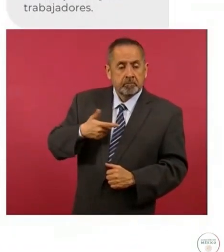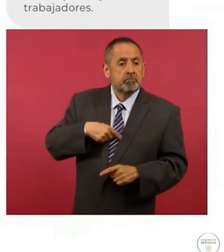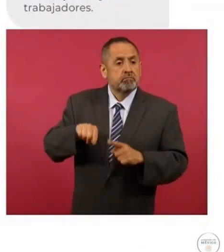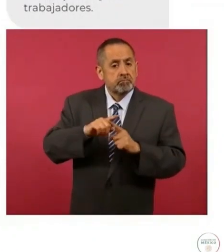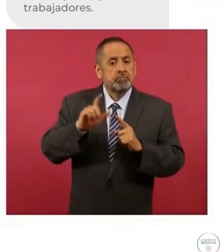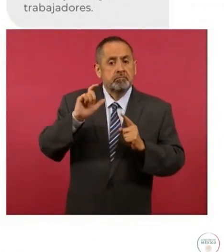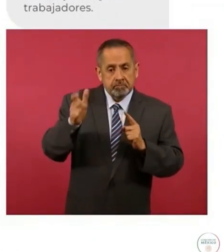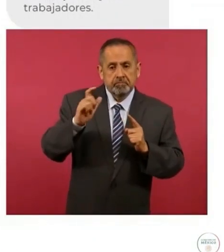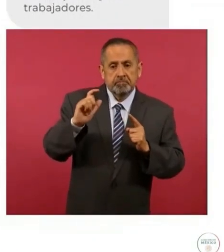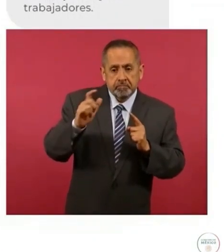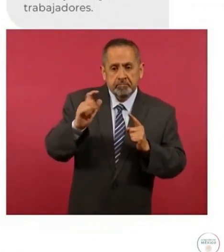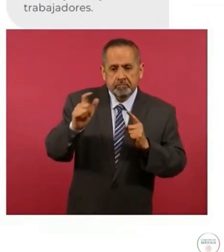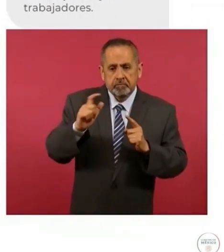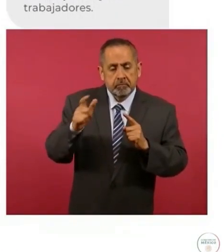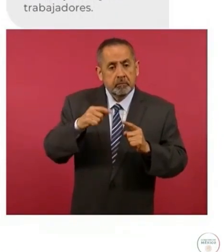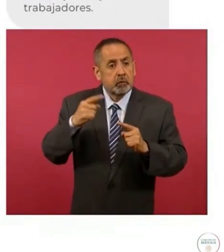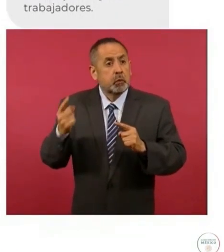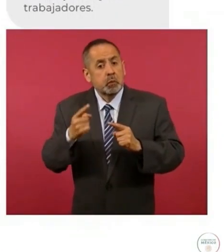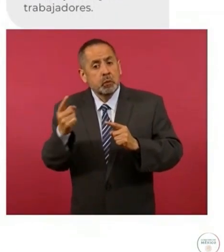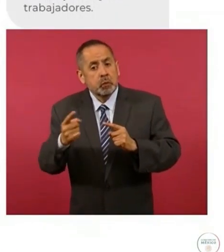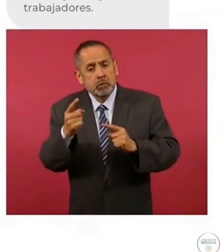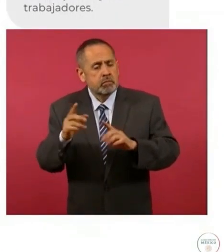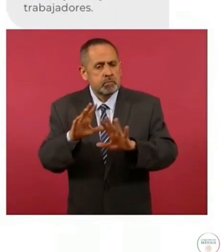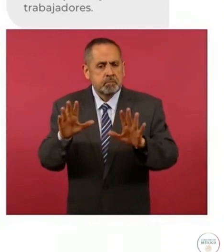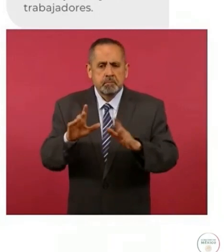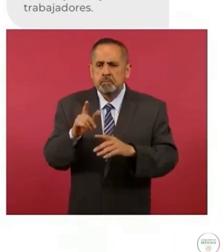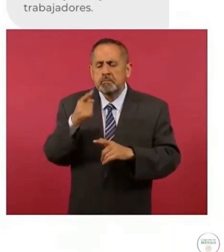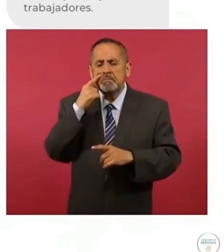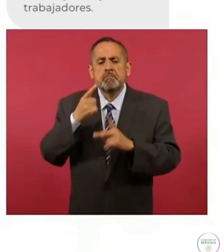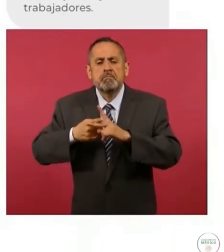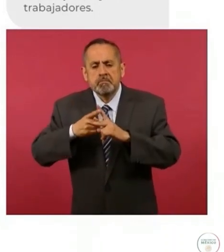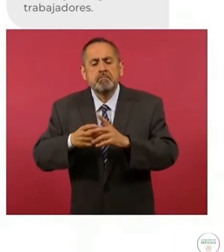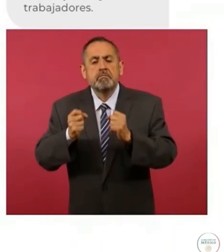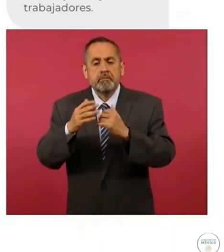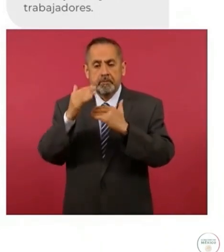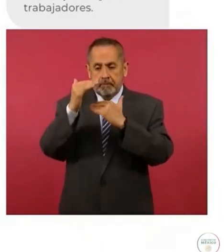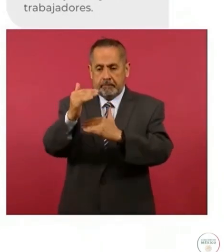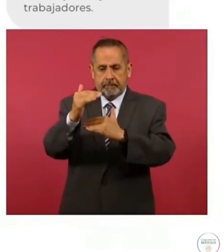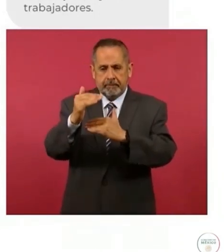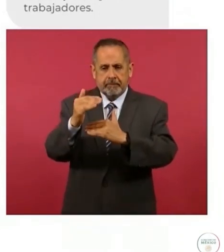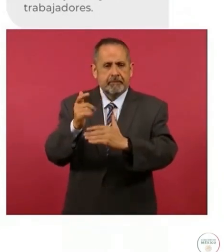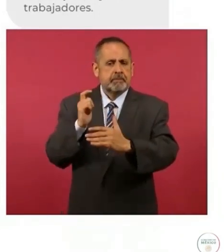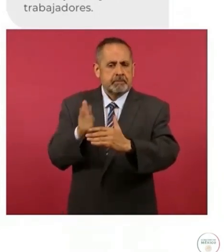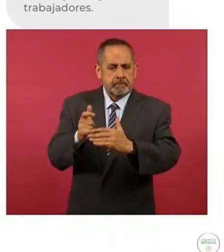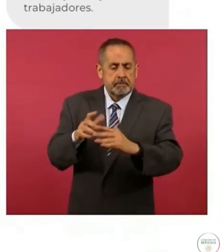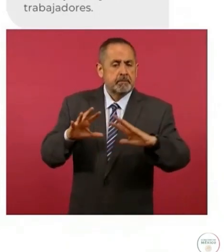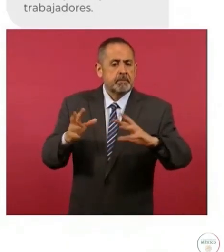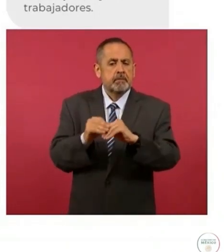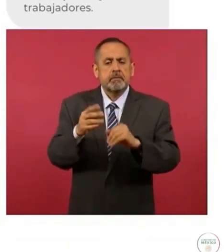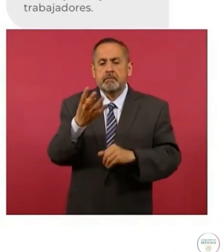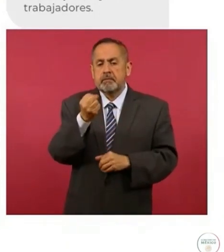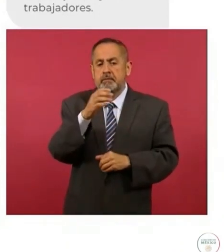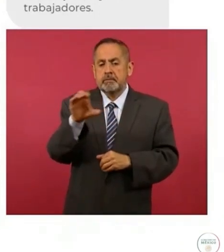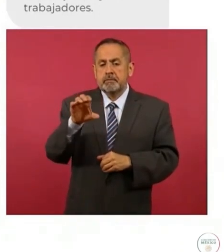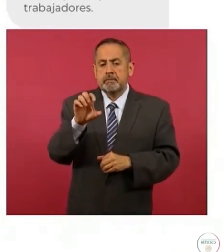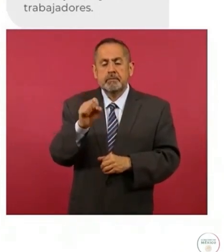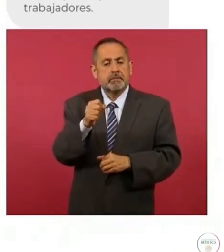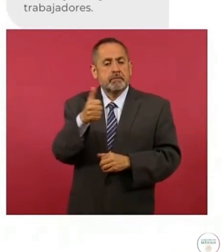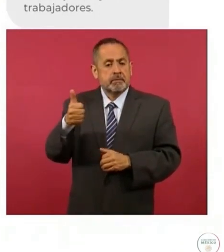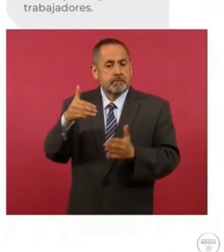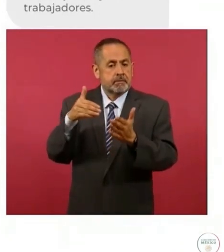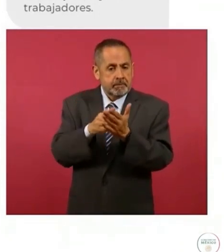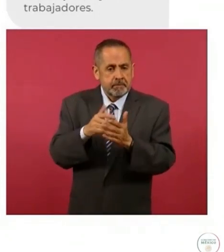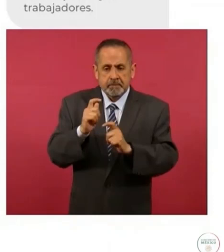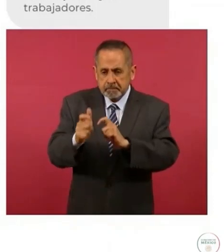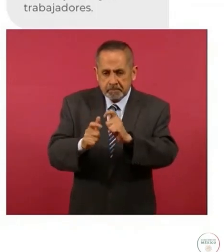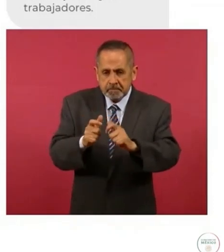hecho. Al cierre del año pasado se han convertido ya a pesos 966 mil créditos